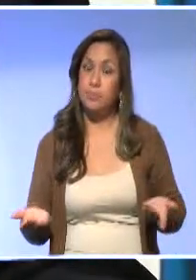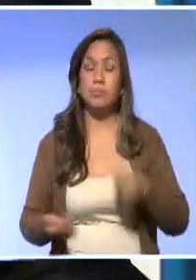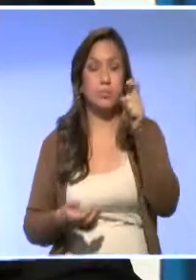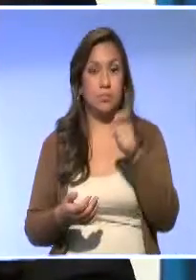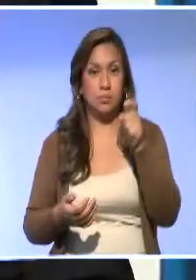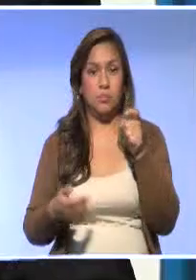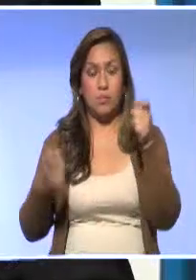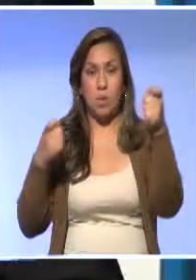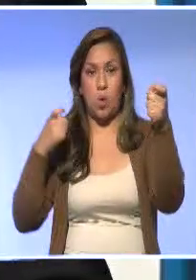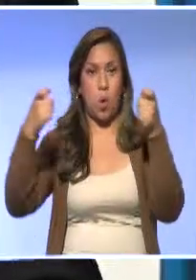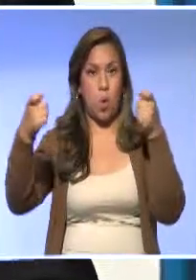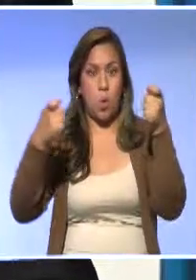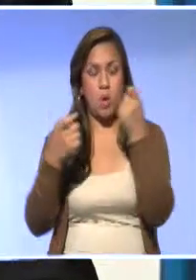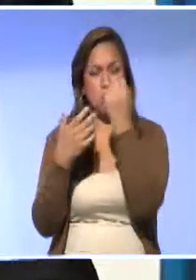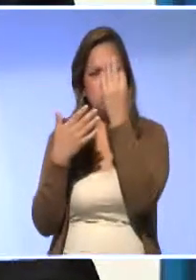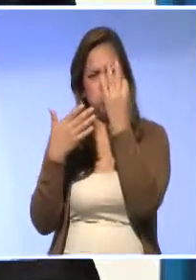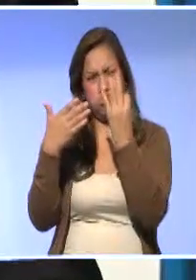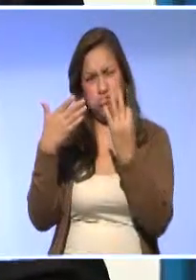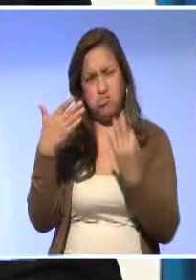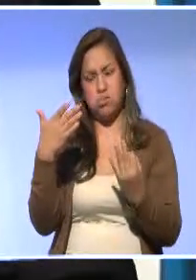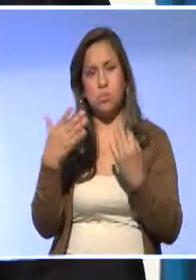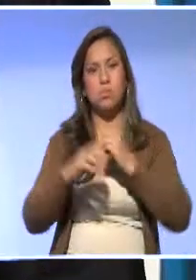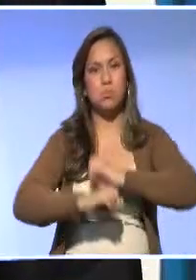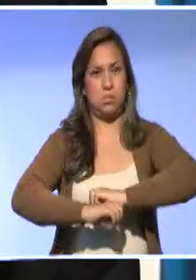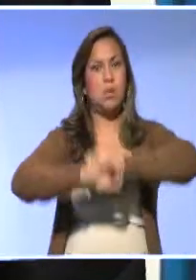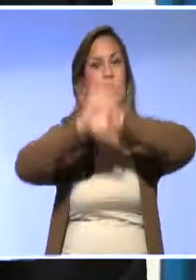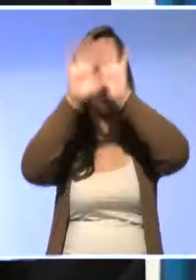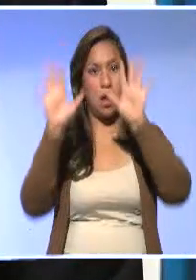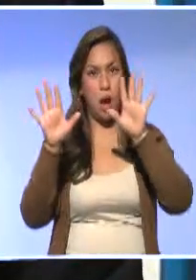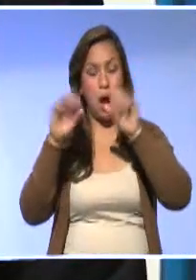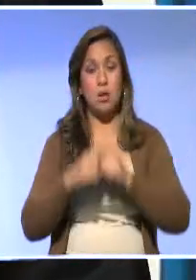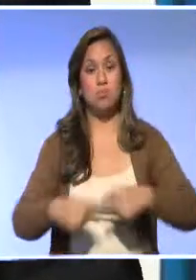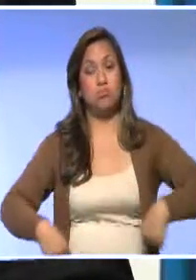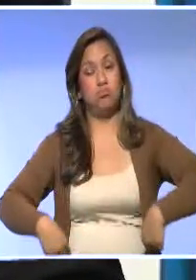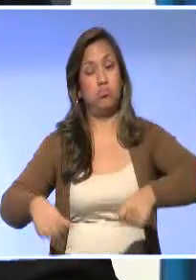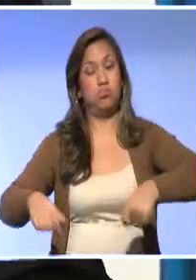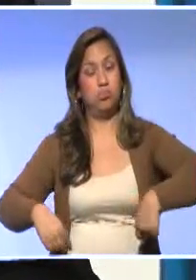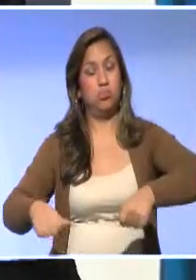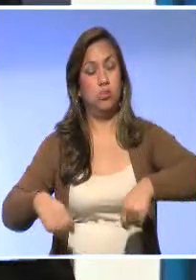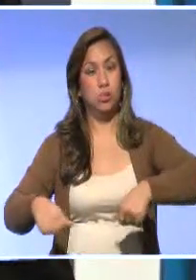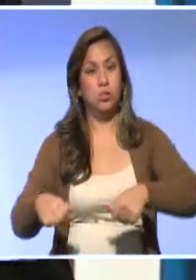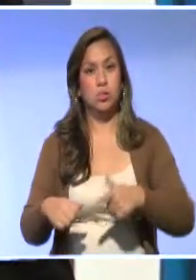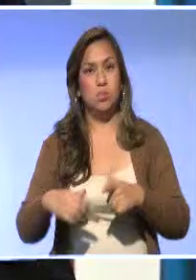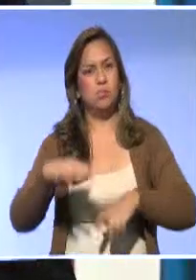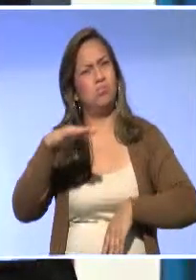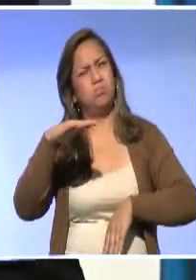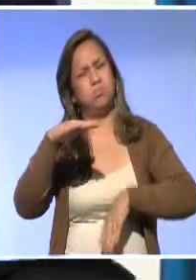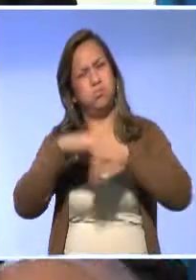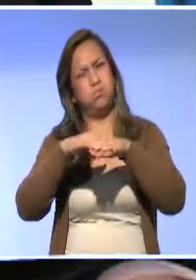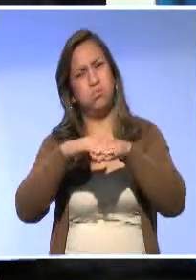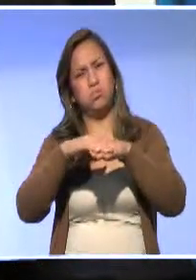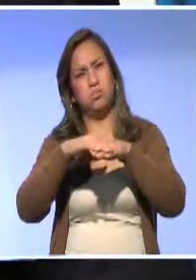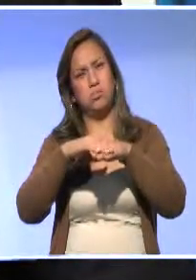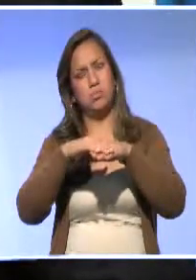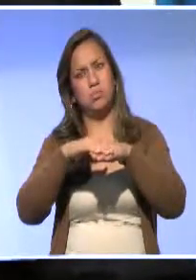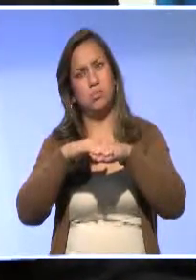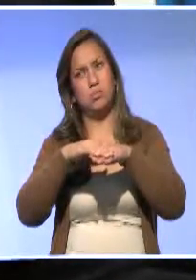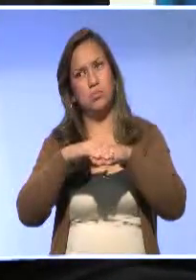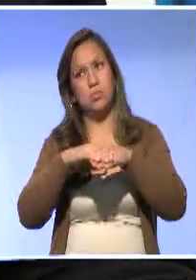hacer tiene que presupuestar de tal manera que sus gastos no excedan en lo posible los